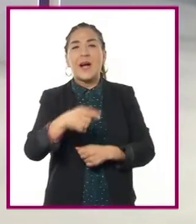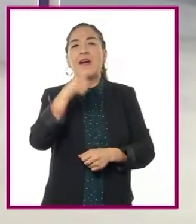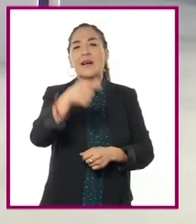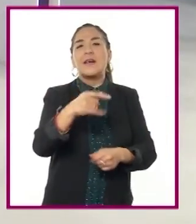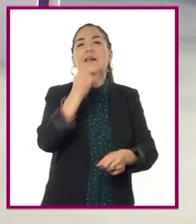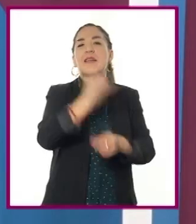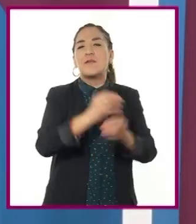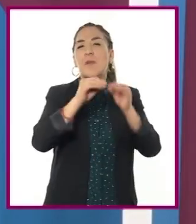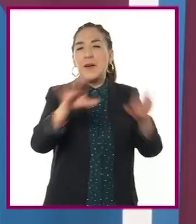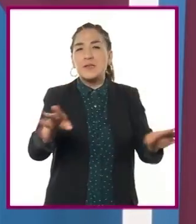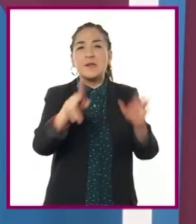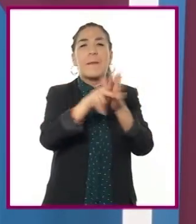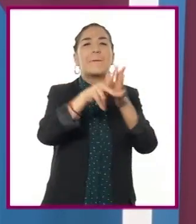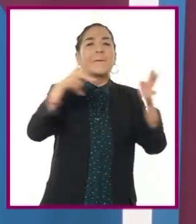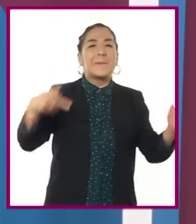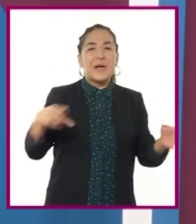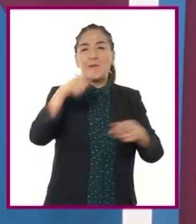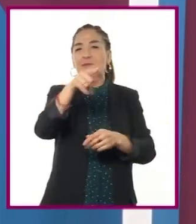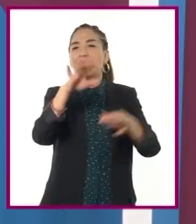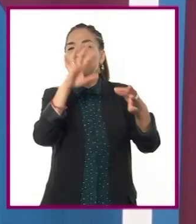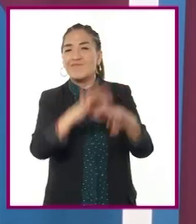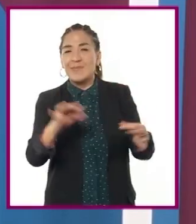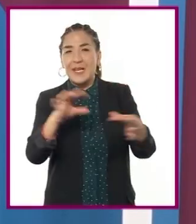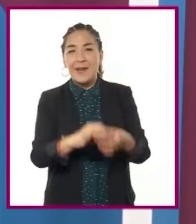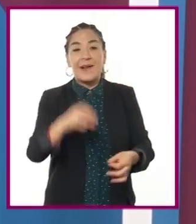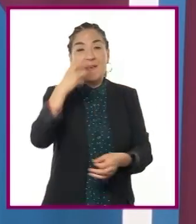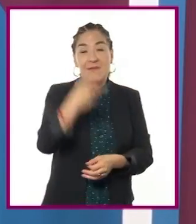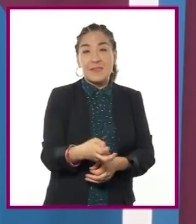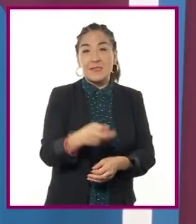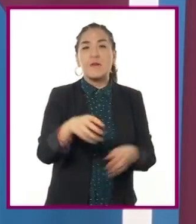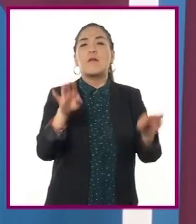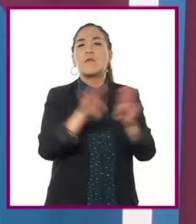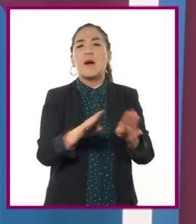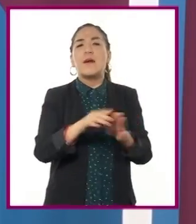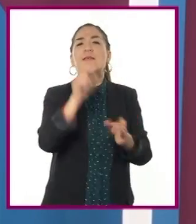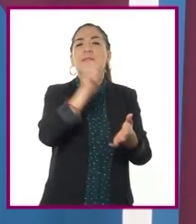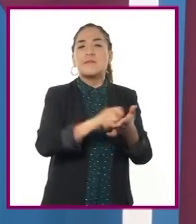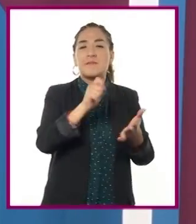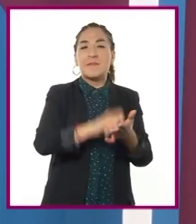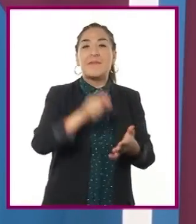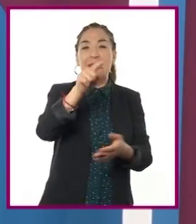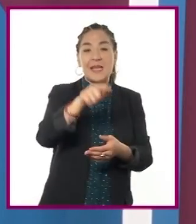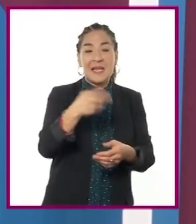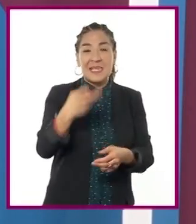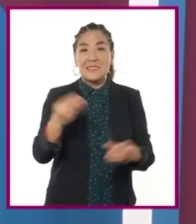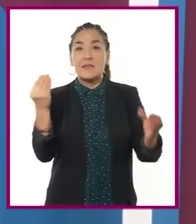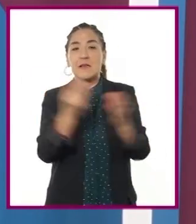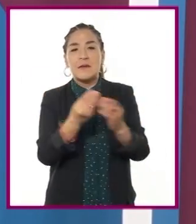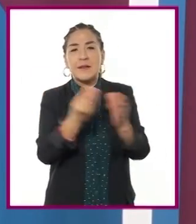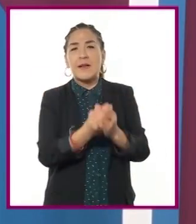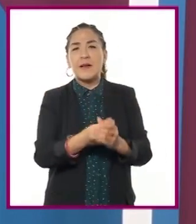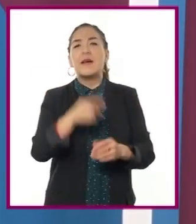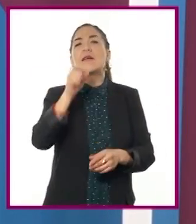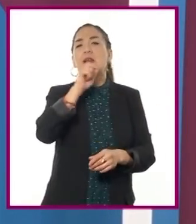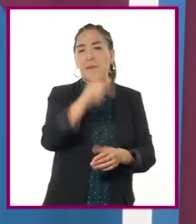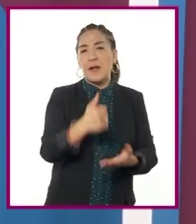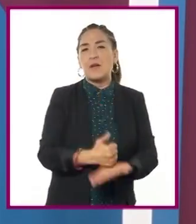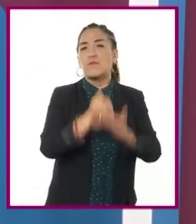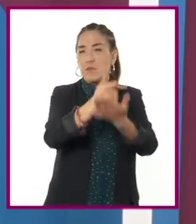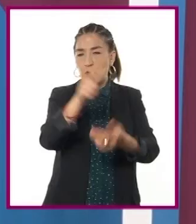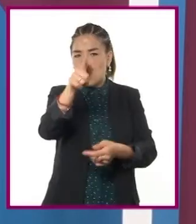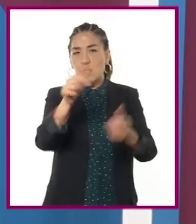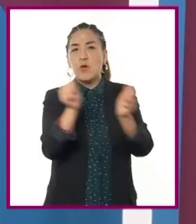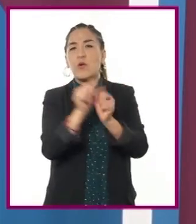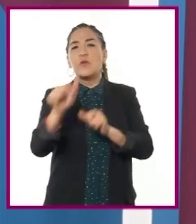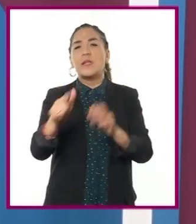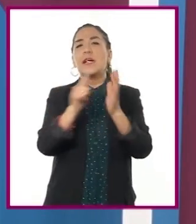notas periodísticas. A partir de las anotaciones que hicieron durante la sesión y con apoyo de su libro de